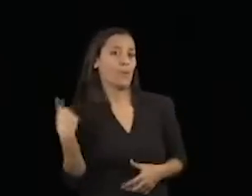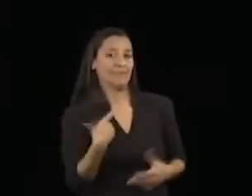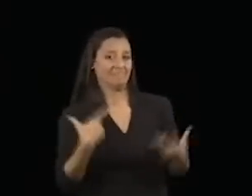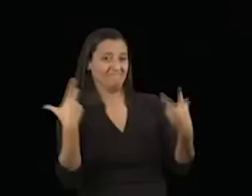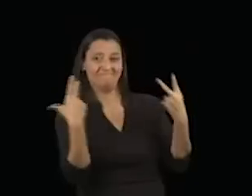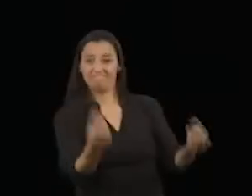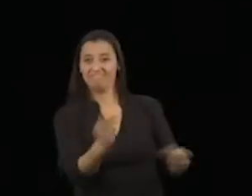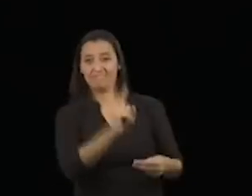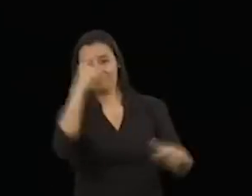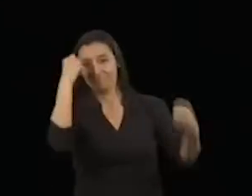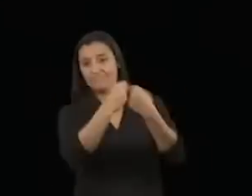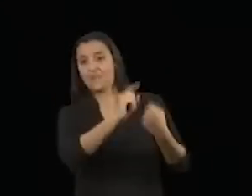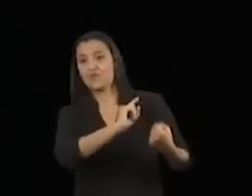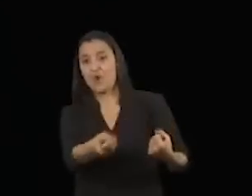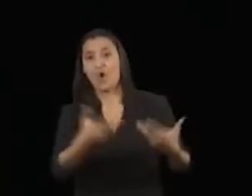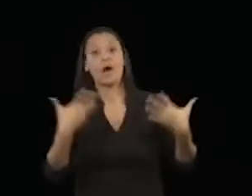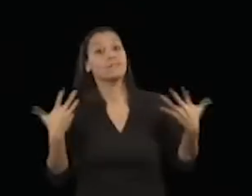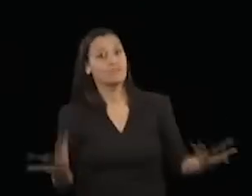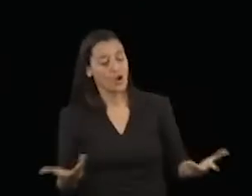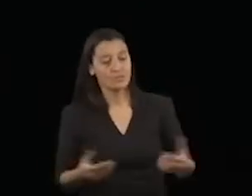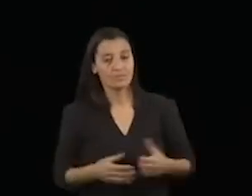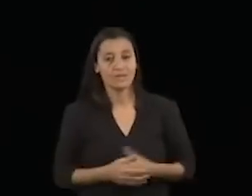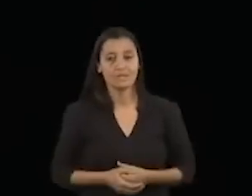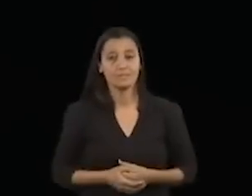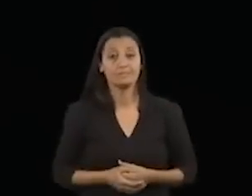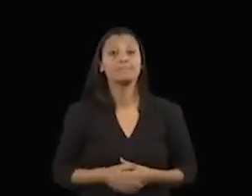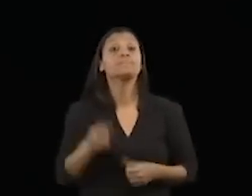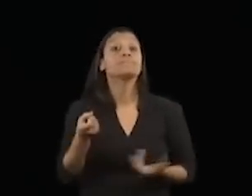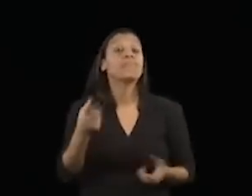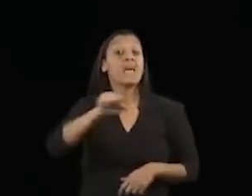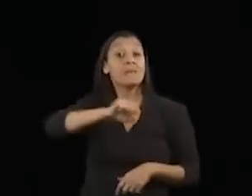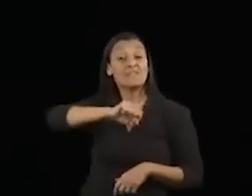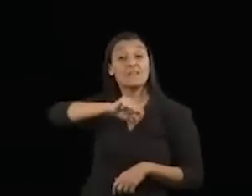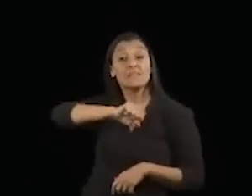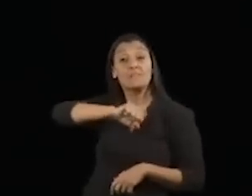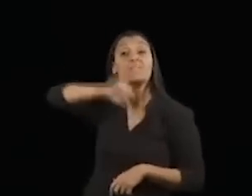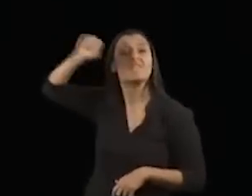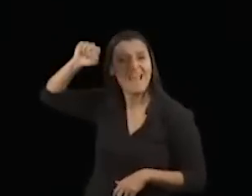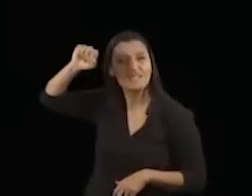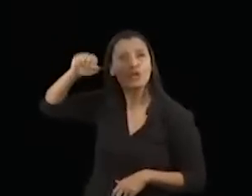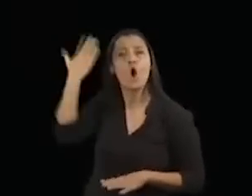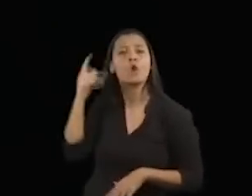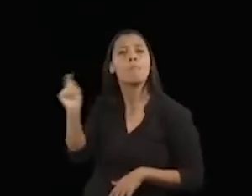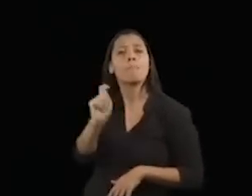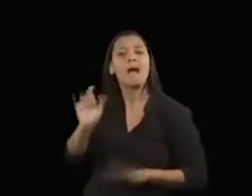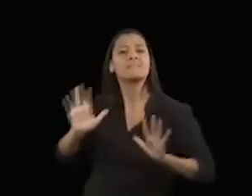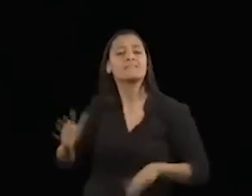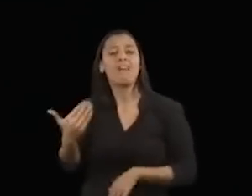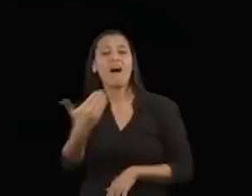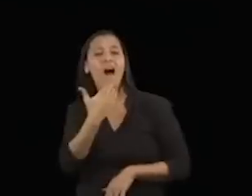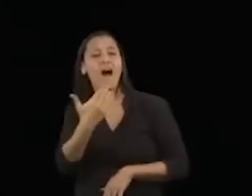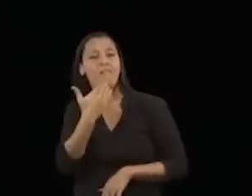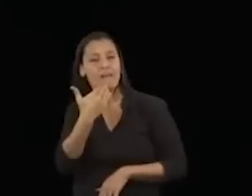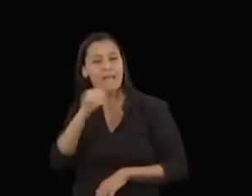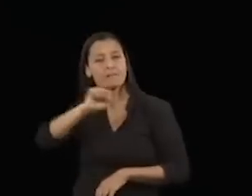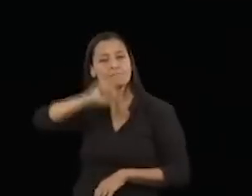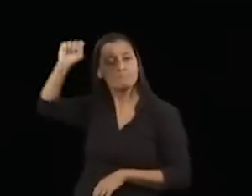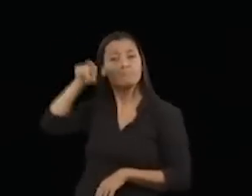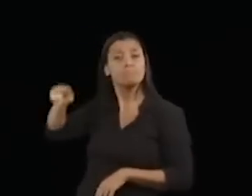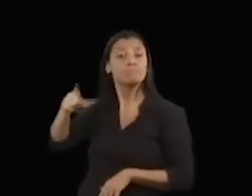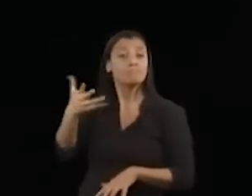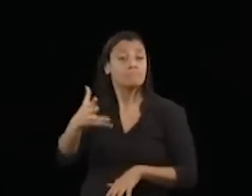hicimos y que la inflación mayorista, digamos, del mes de abril fue